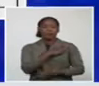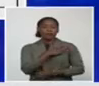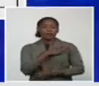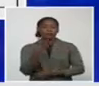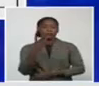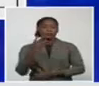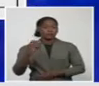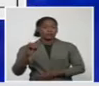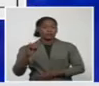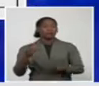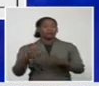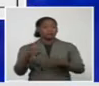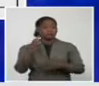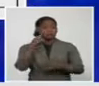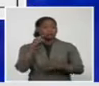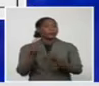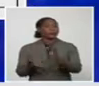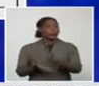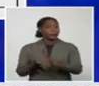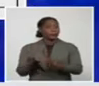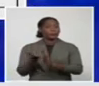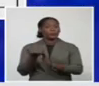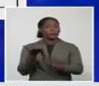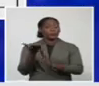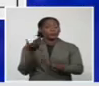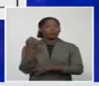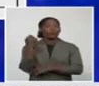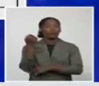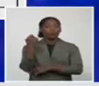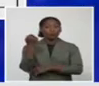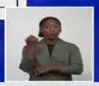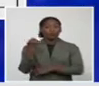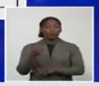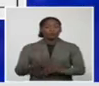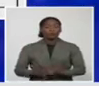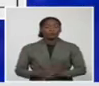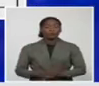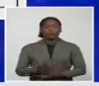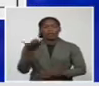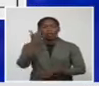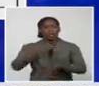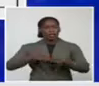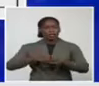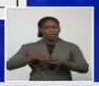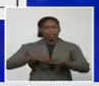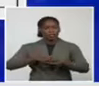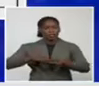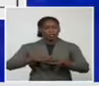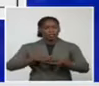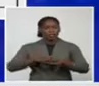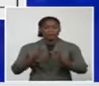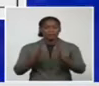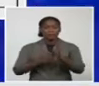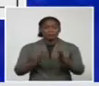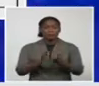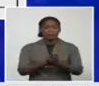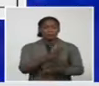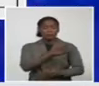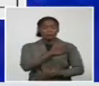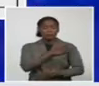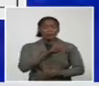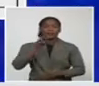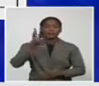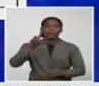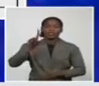una cifra muy elevada. Me rectifican que no es de 30, que es de 31. Gracias.